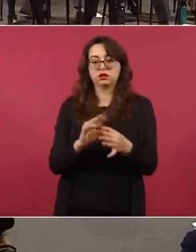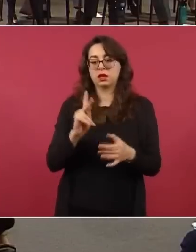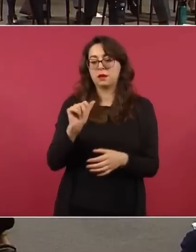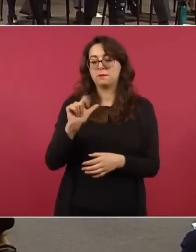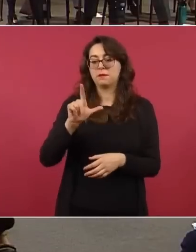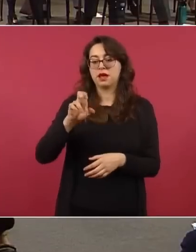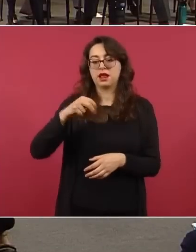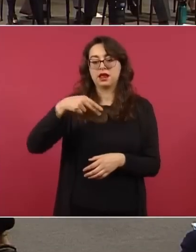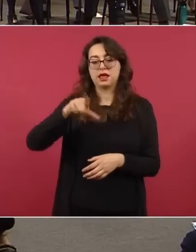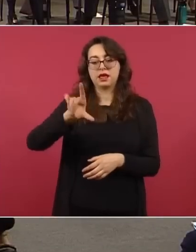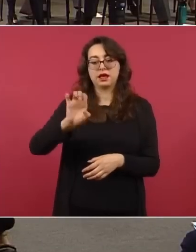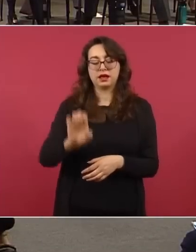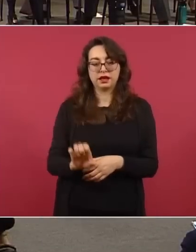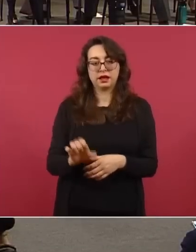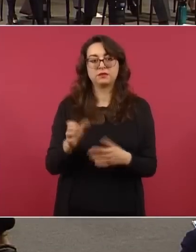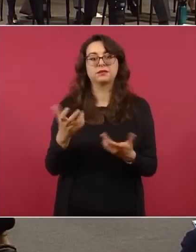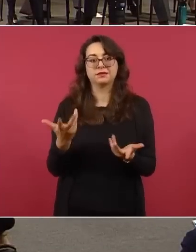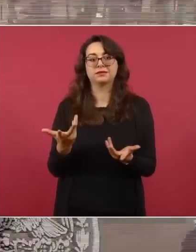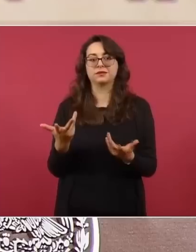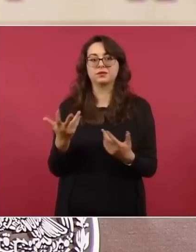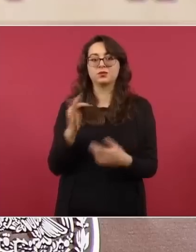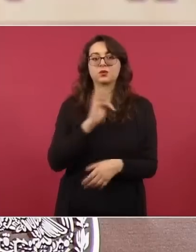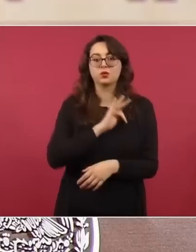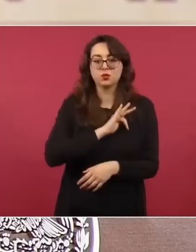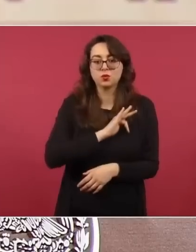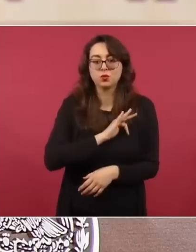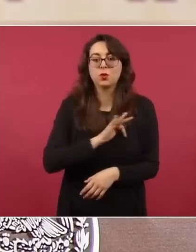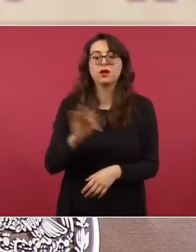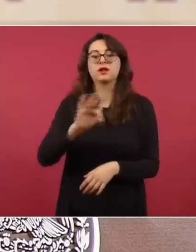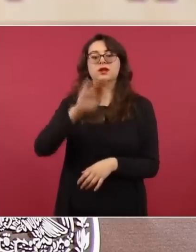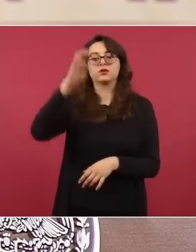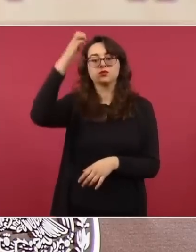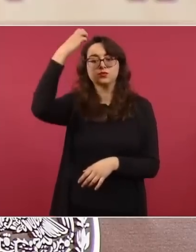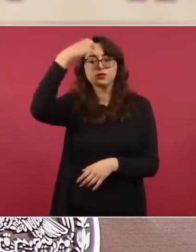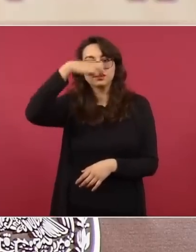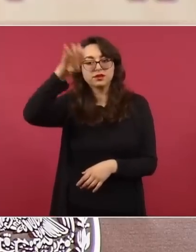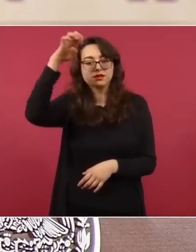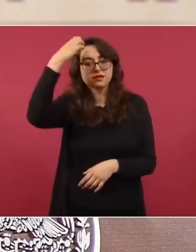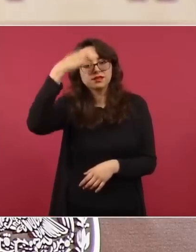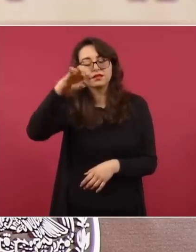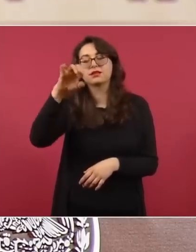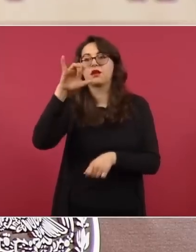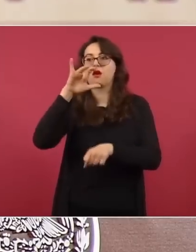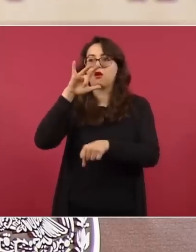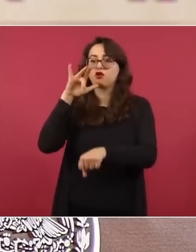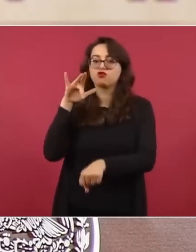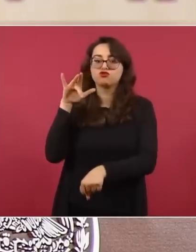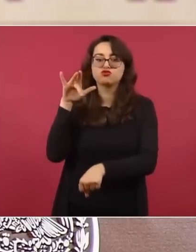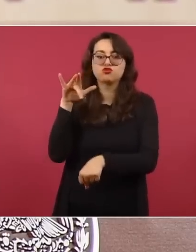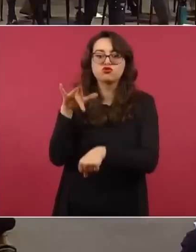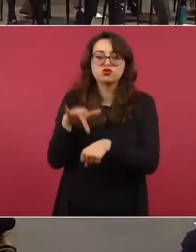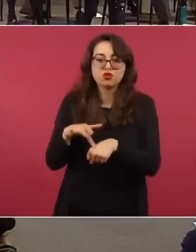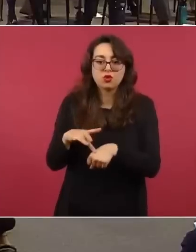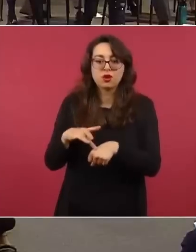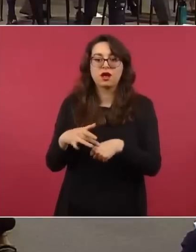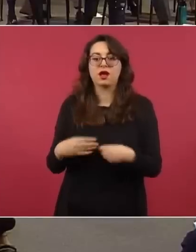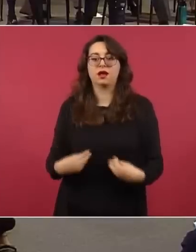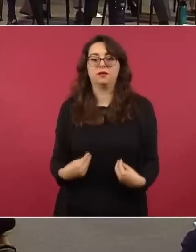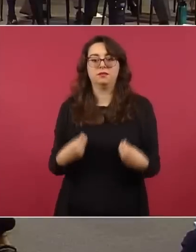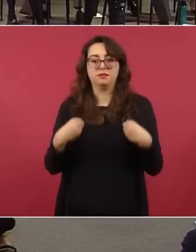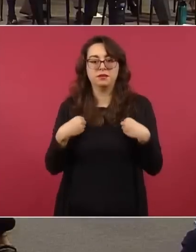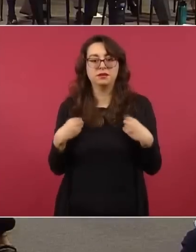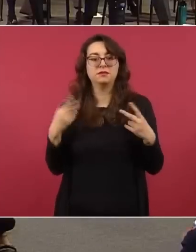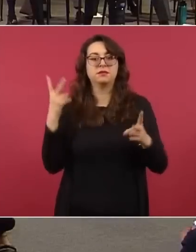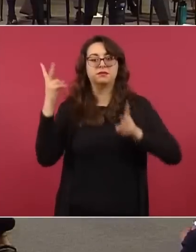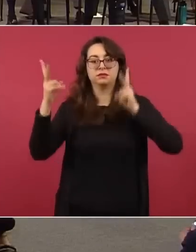a garantizar Exactamente esa integración de la experiencia del usuario del tren Maya con la experiencia de la integración